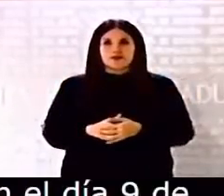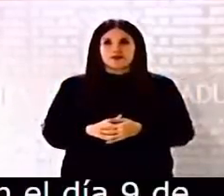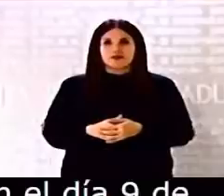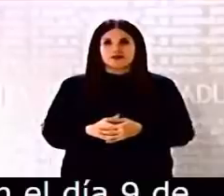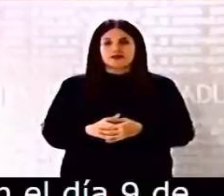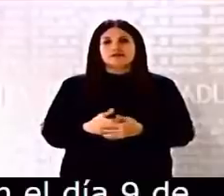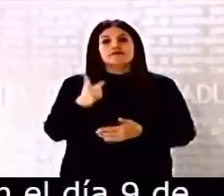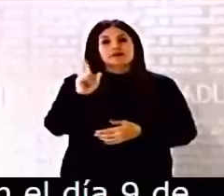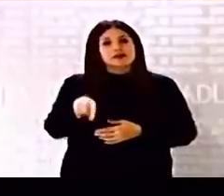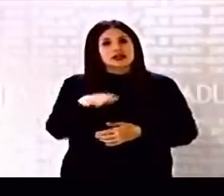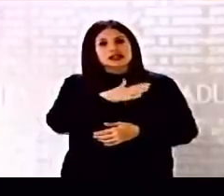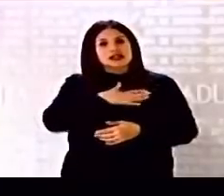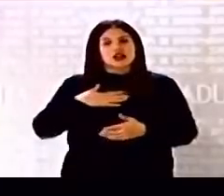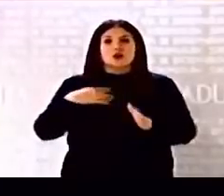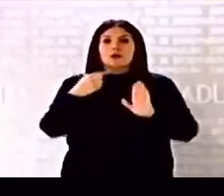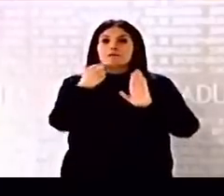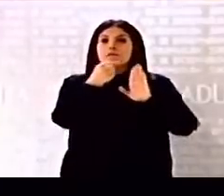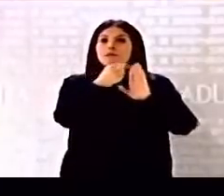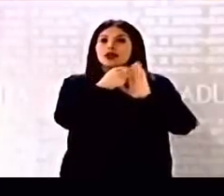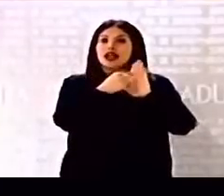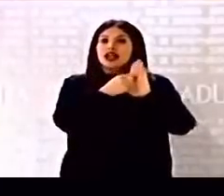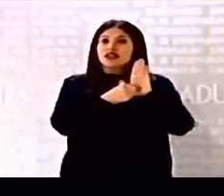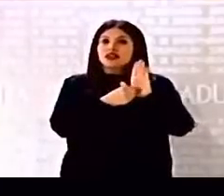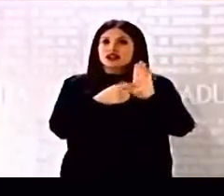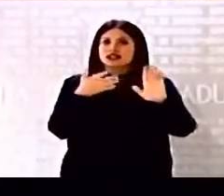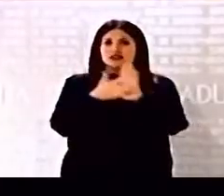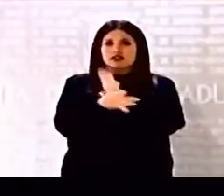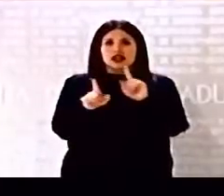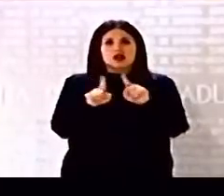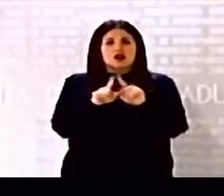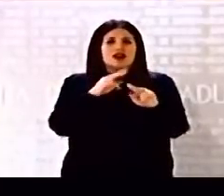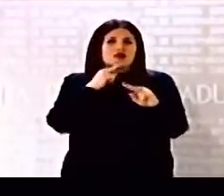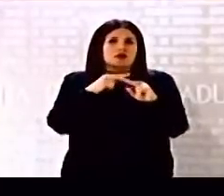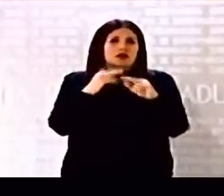Quiero decirles que estas medidas son medidas de mínimos.